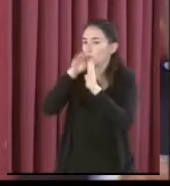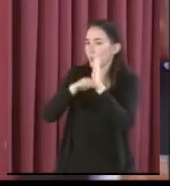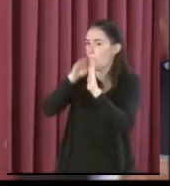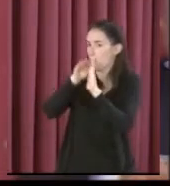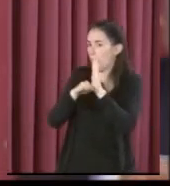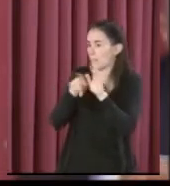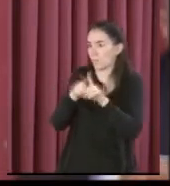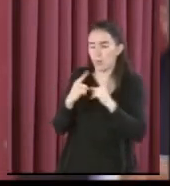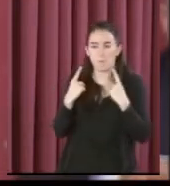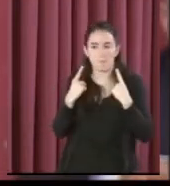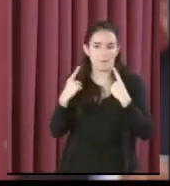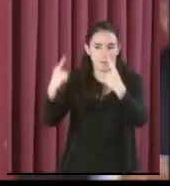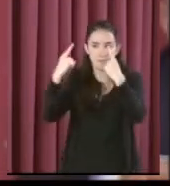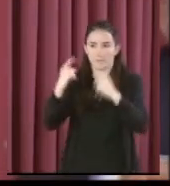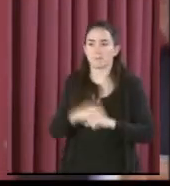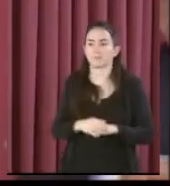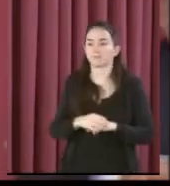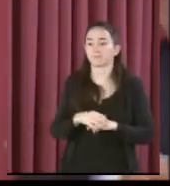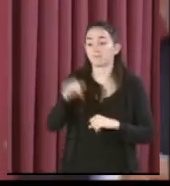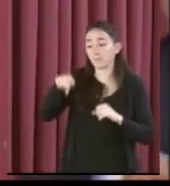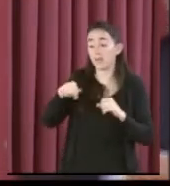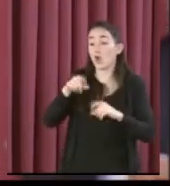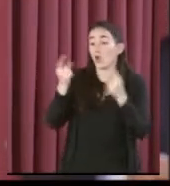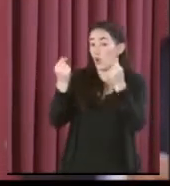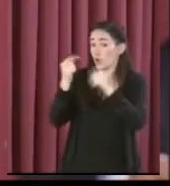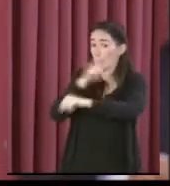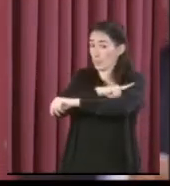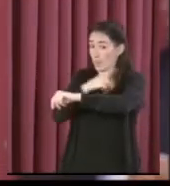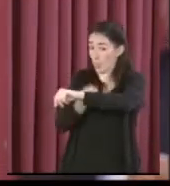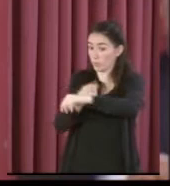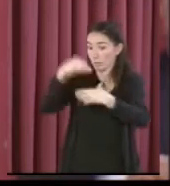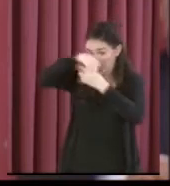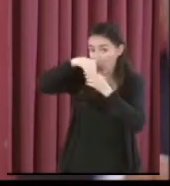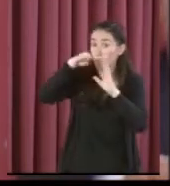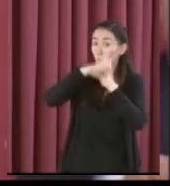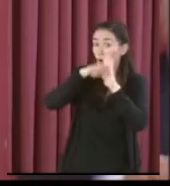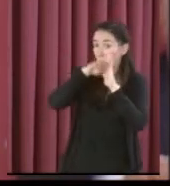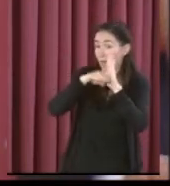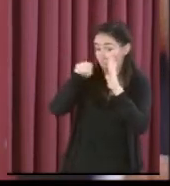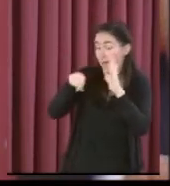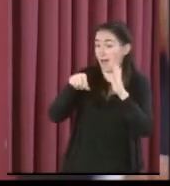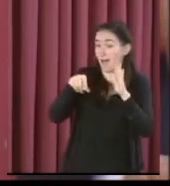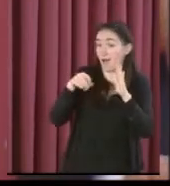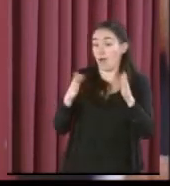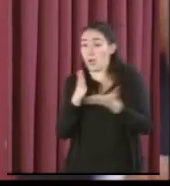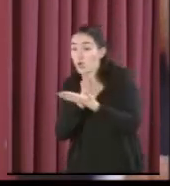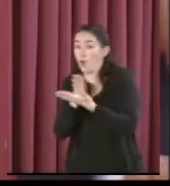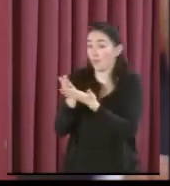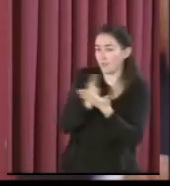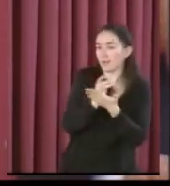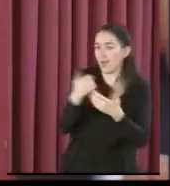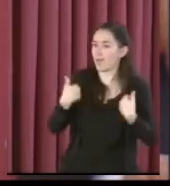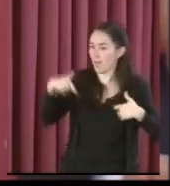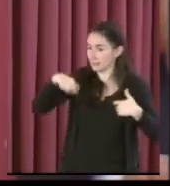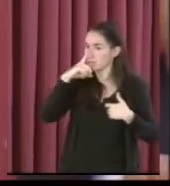el programa Concilia en Logroño Deporte es una apuesta singular en el contexto de la política deportiva nacional que ha sido reforzada este año y